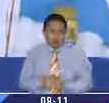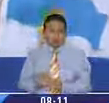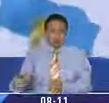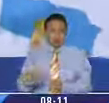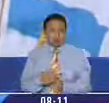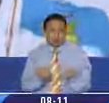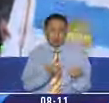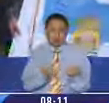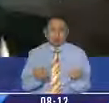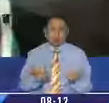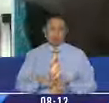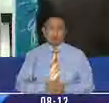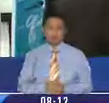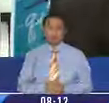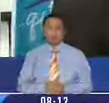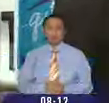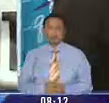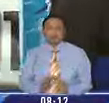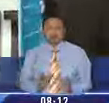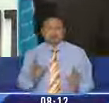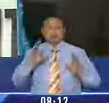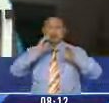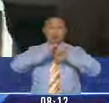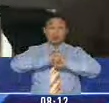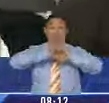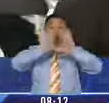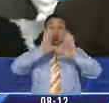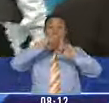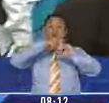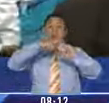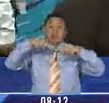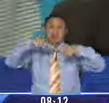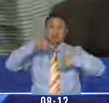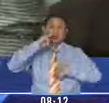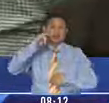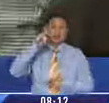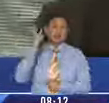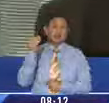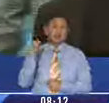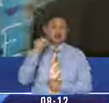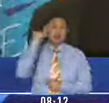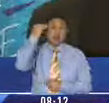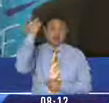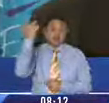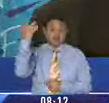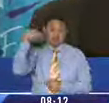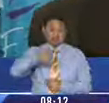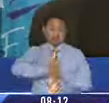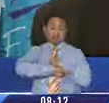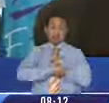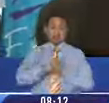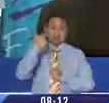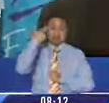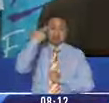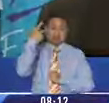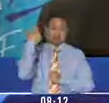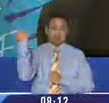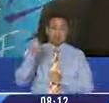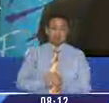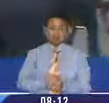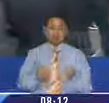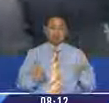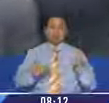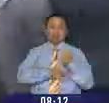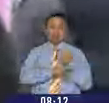articulado, hagan algo. Puede ser la noche, la mañana, el mediodía, niños, jóvenes, adultos, somos asaltados, robo de